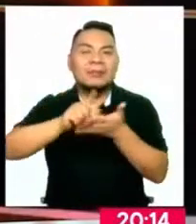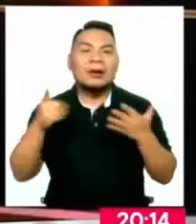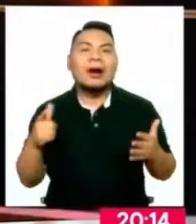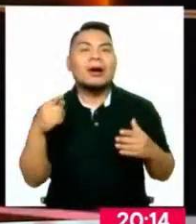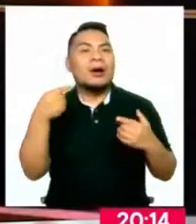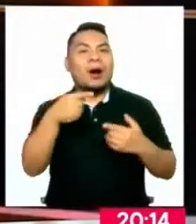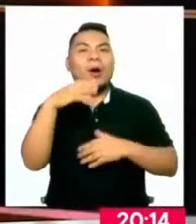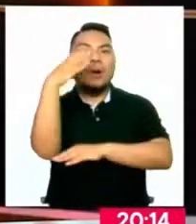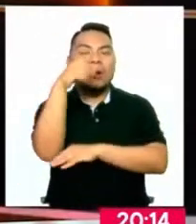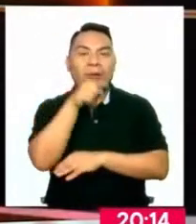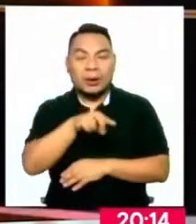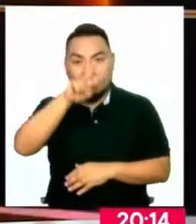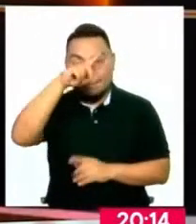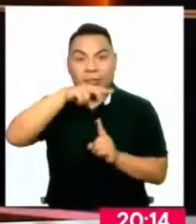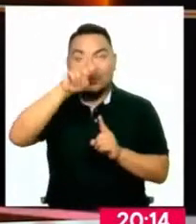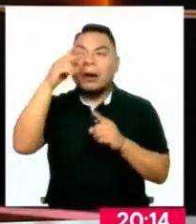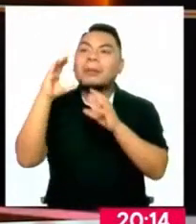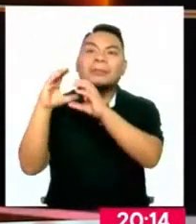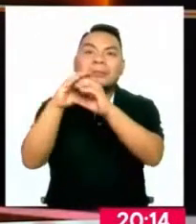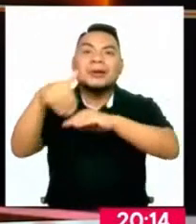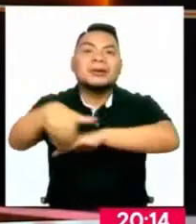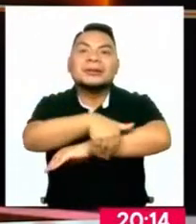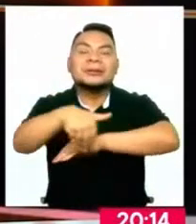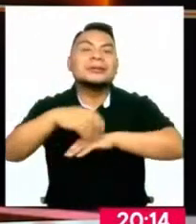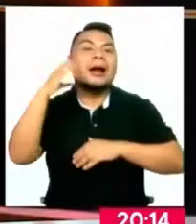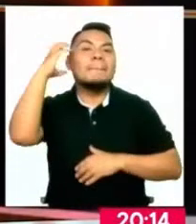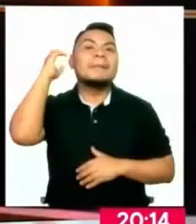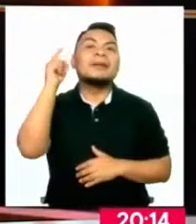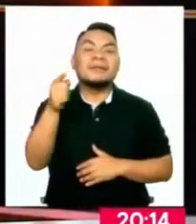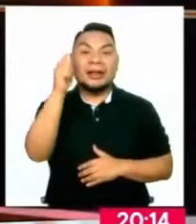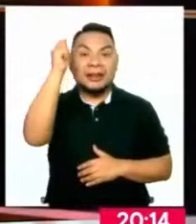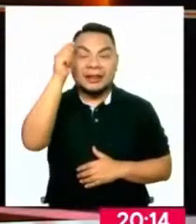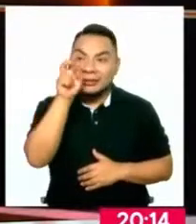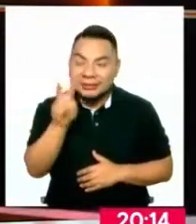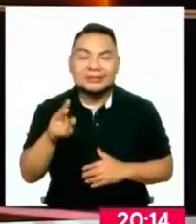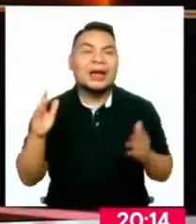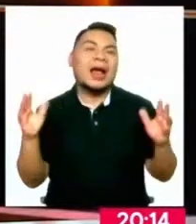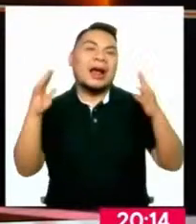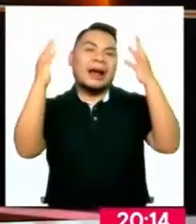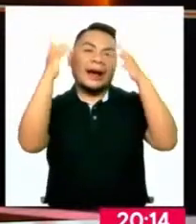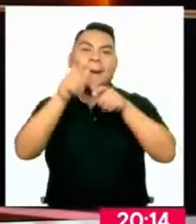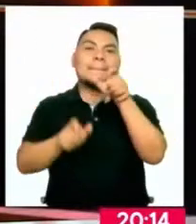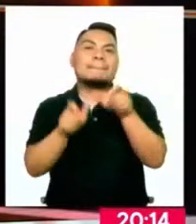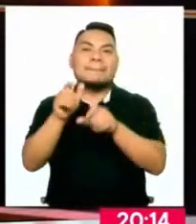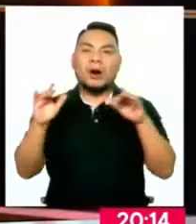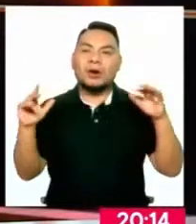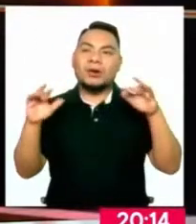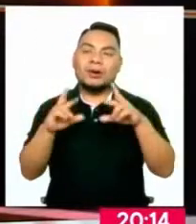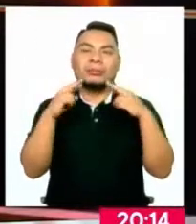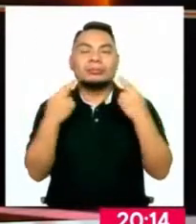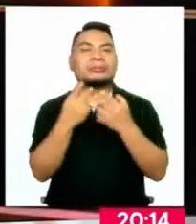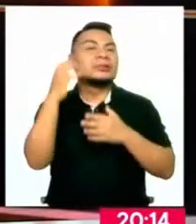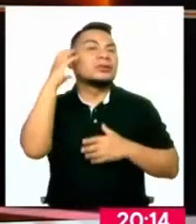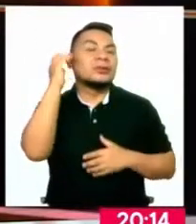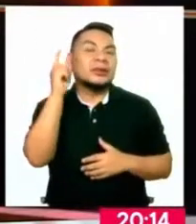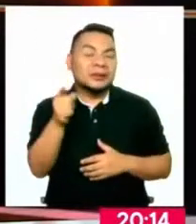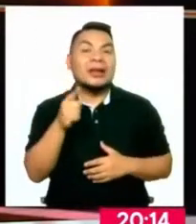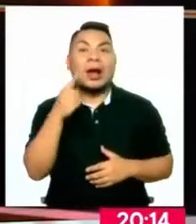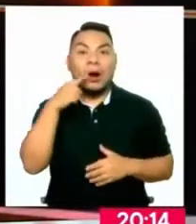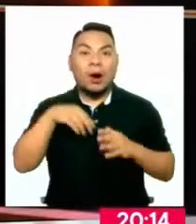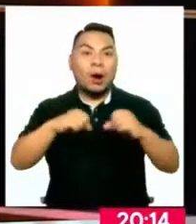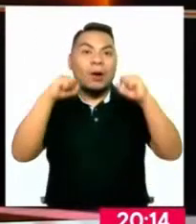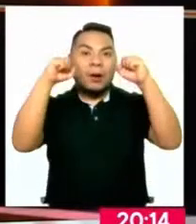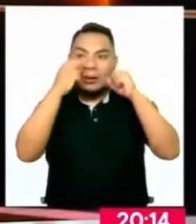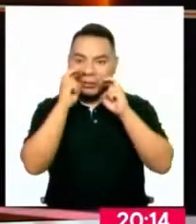sobre Colombia. Un equipo de TD Perú llegó a las calles de las pistas de Miraflores y fue testigo de la algarabía de la afición cuando Edison Flores